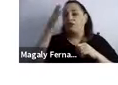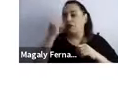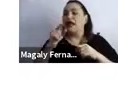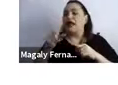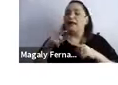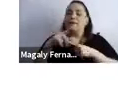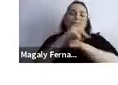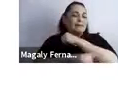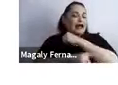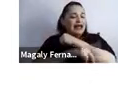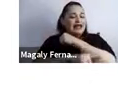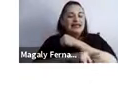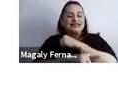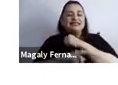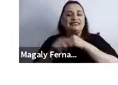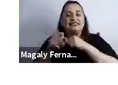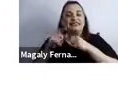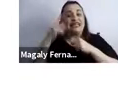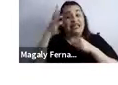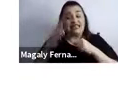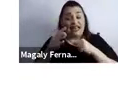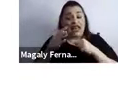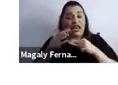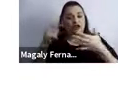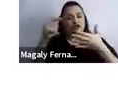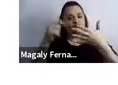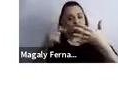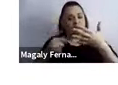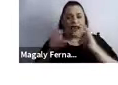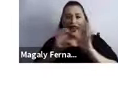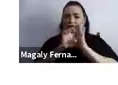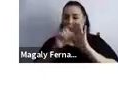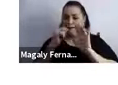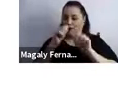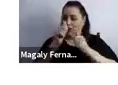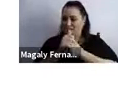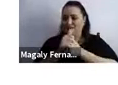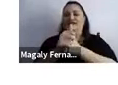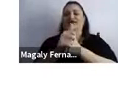país que, según estos criterios, es un ejemplo a seguir.